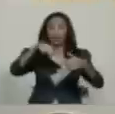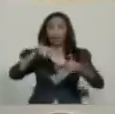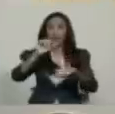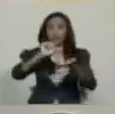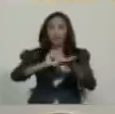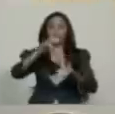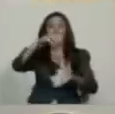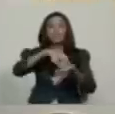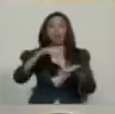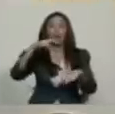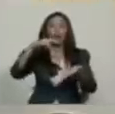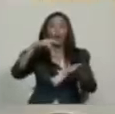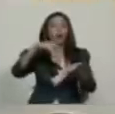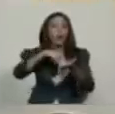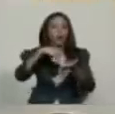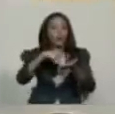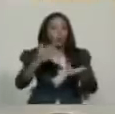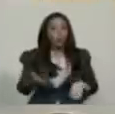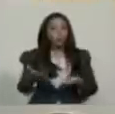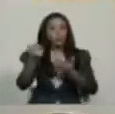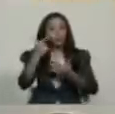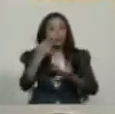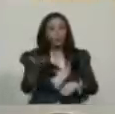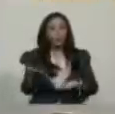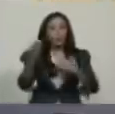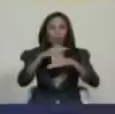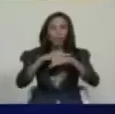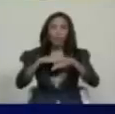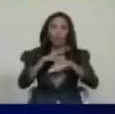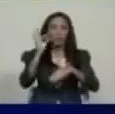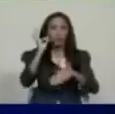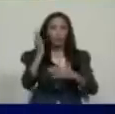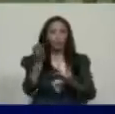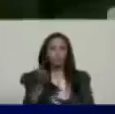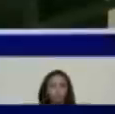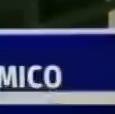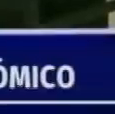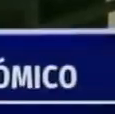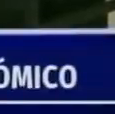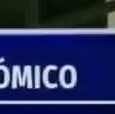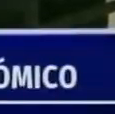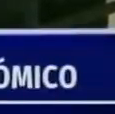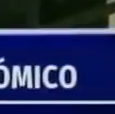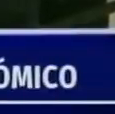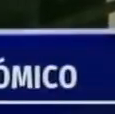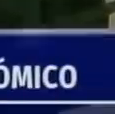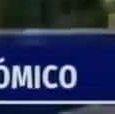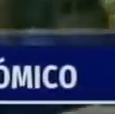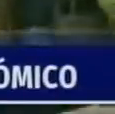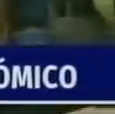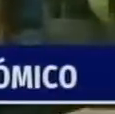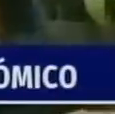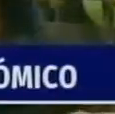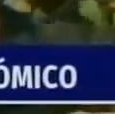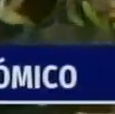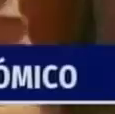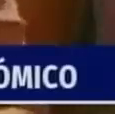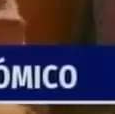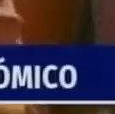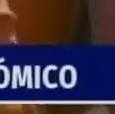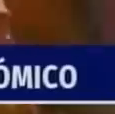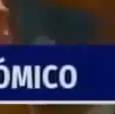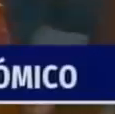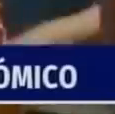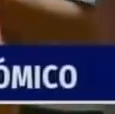estado Carabobo. Adelante, ministra, Mayerlin Arias. Así es, señor presidente, nos encontramos aquí desde el estado Guerrero,